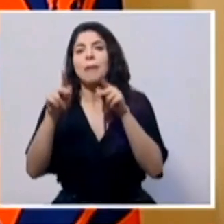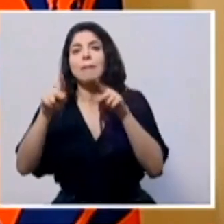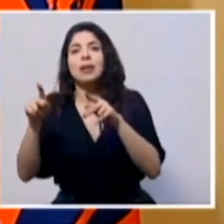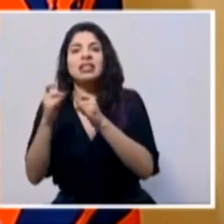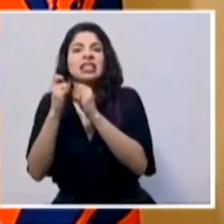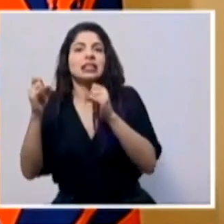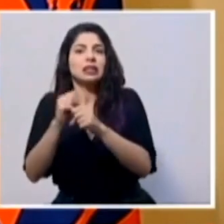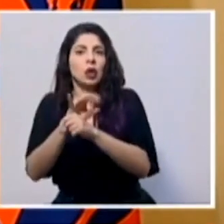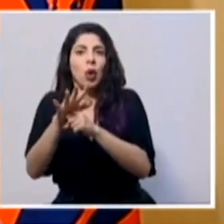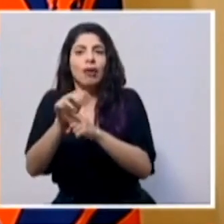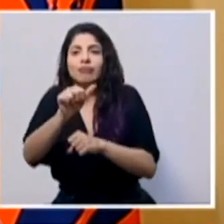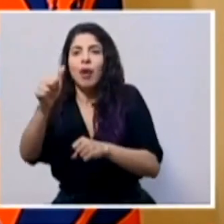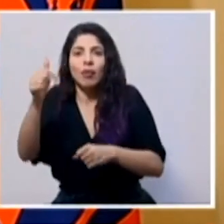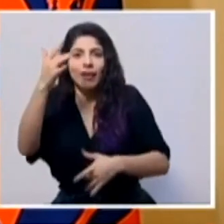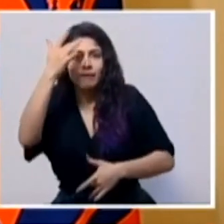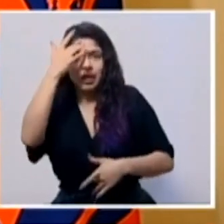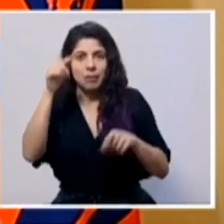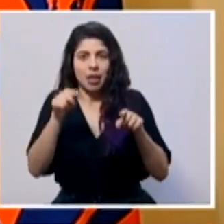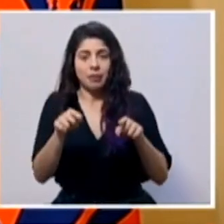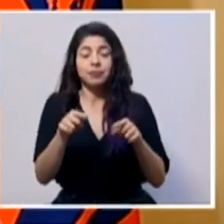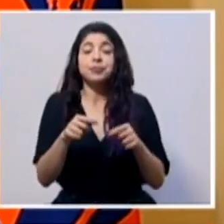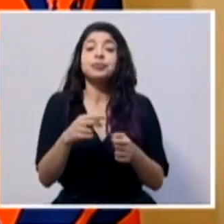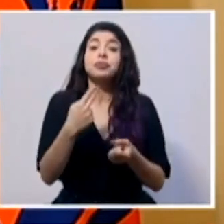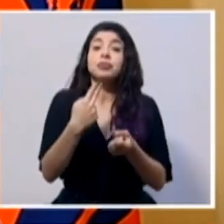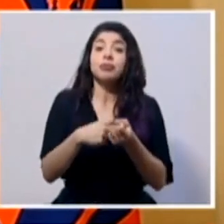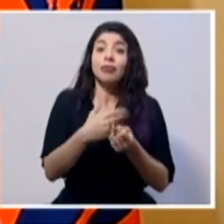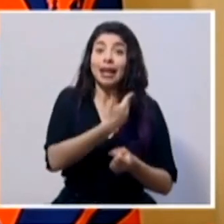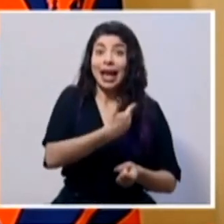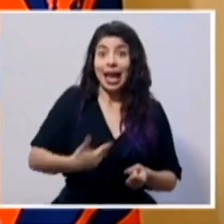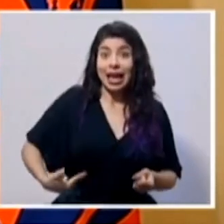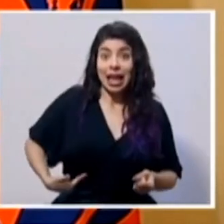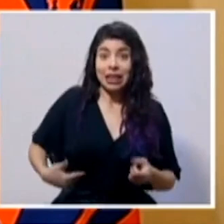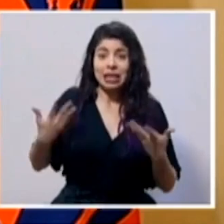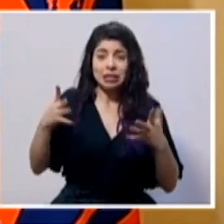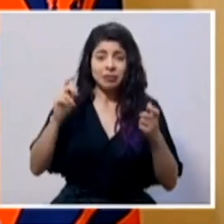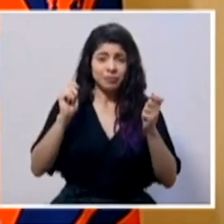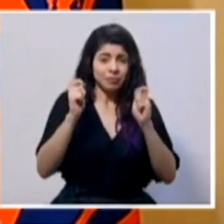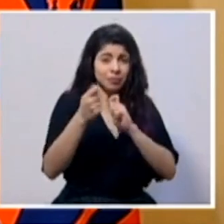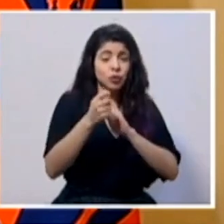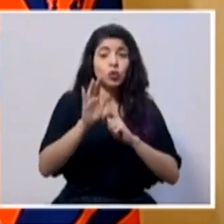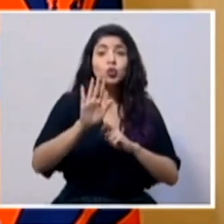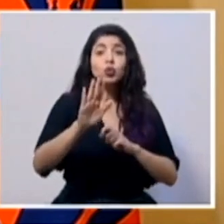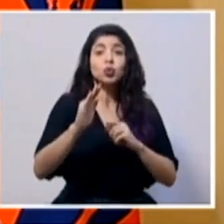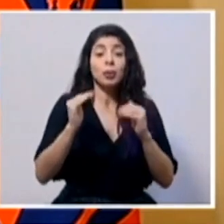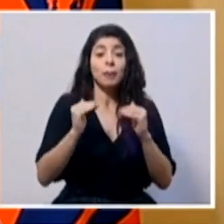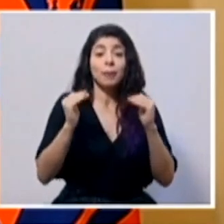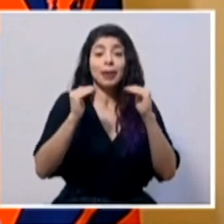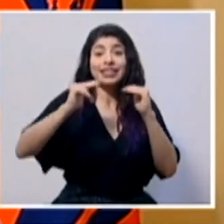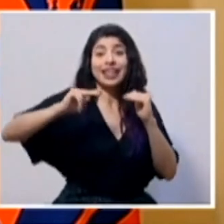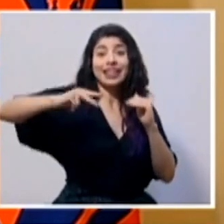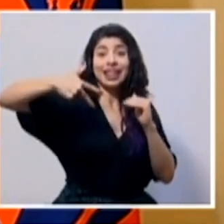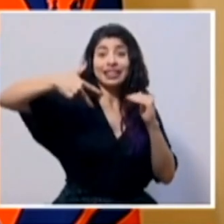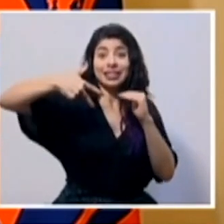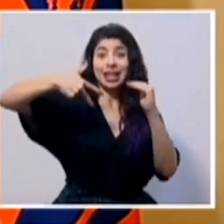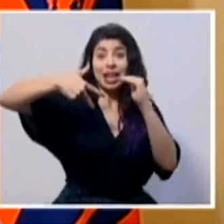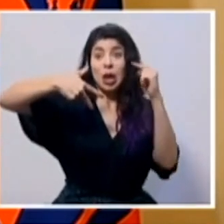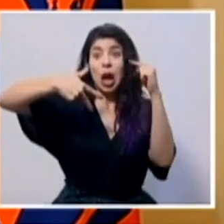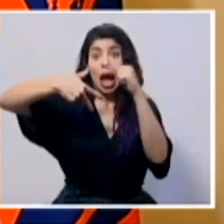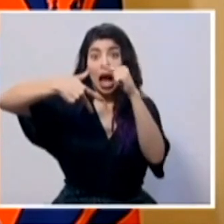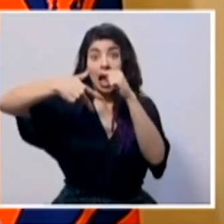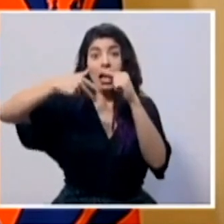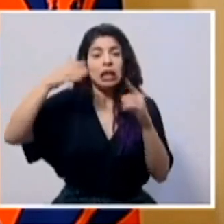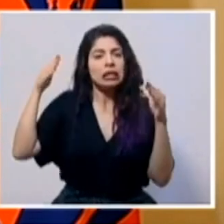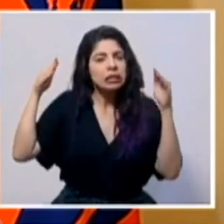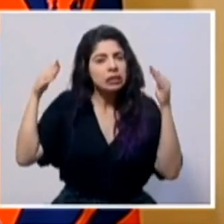tengan otras enfermedades. El Hospital de Heredia acondicionó todo el tercer piso del hospital para atender